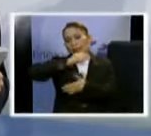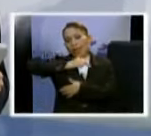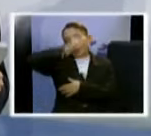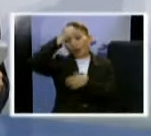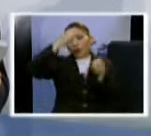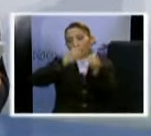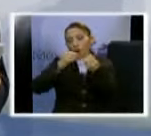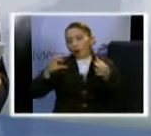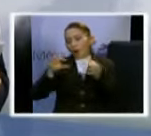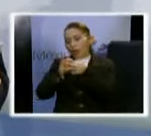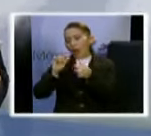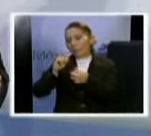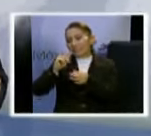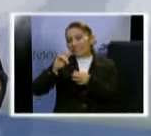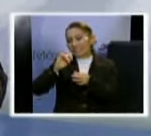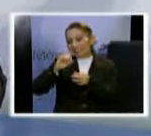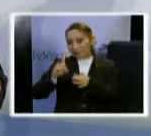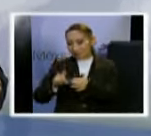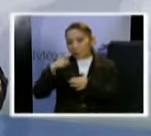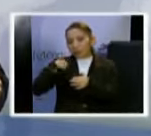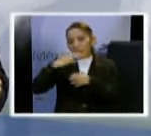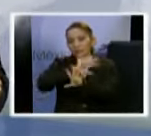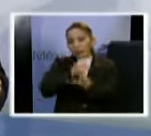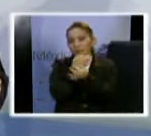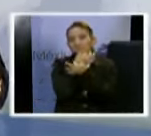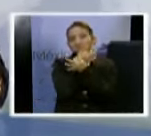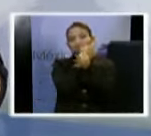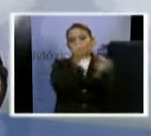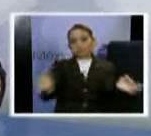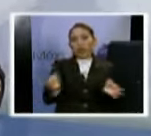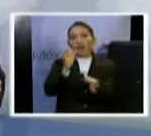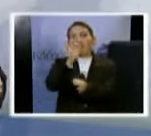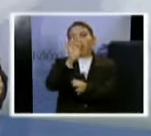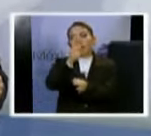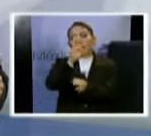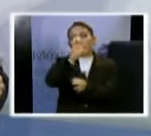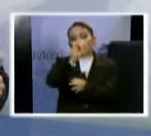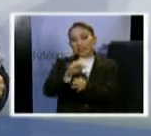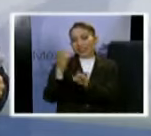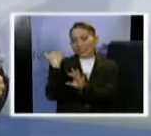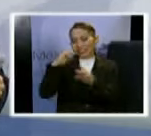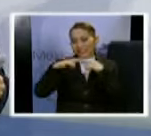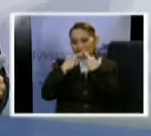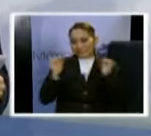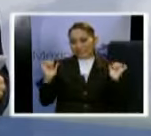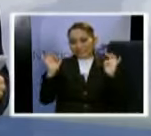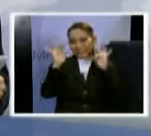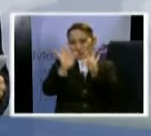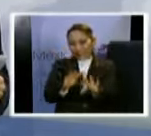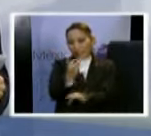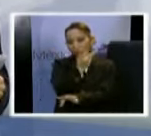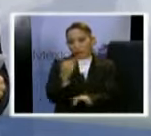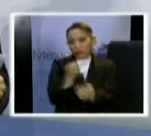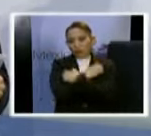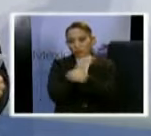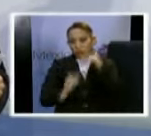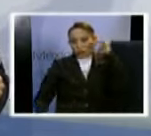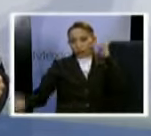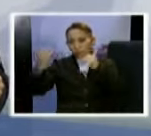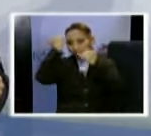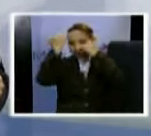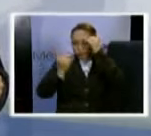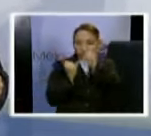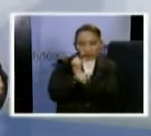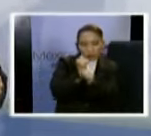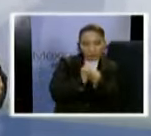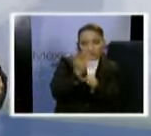Norte junto con el AMEXID, porque se está lanzando ya un FOBESI como el que se dijo, el foro de bilateral de educación superior, innovación e